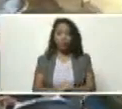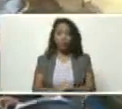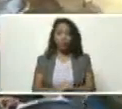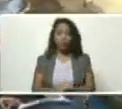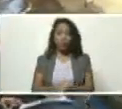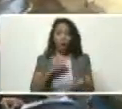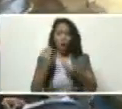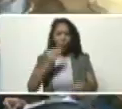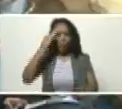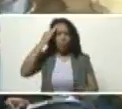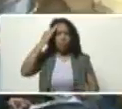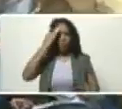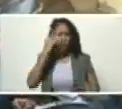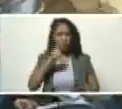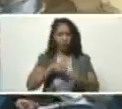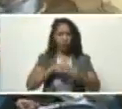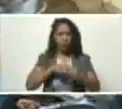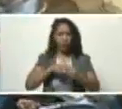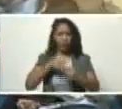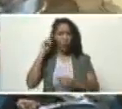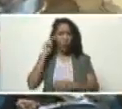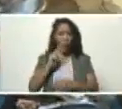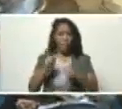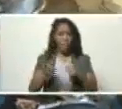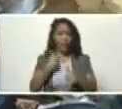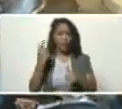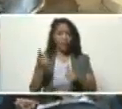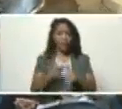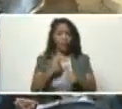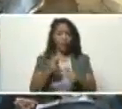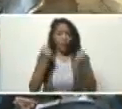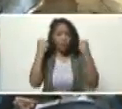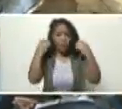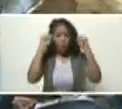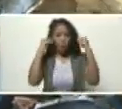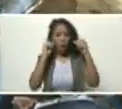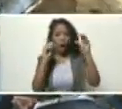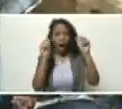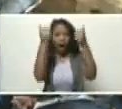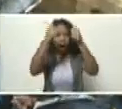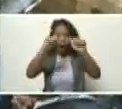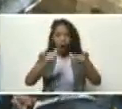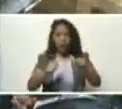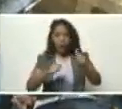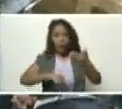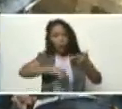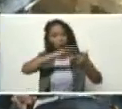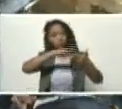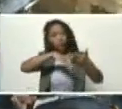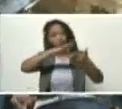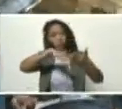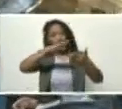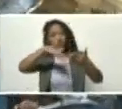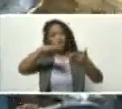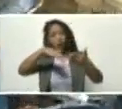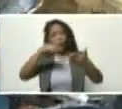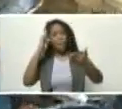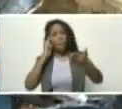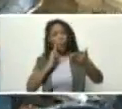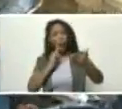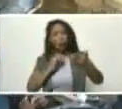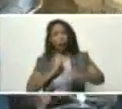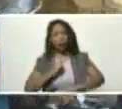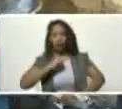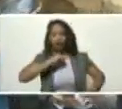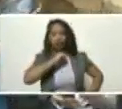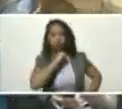Como soldado de Bolívar y principiante en el arte plástico, en la pintura, Bolívar posó frente a